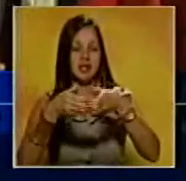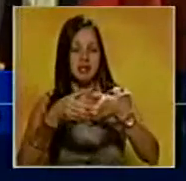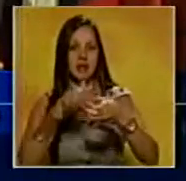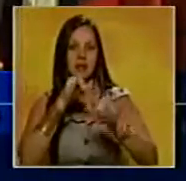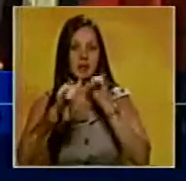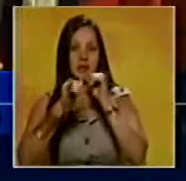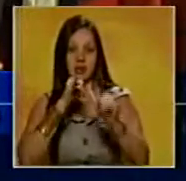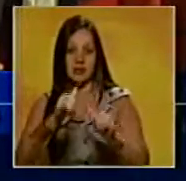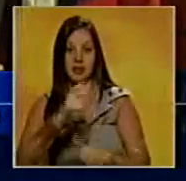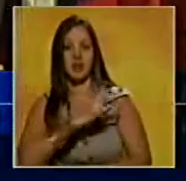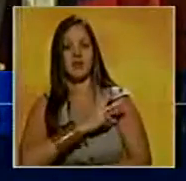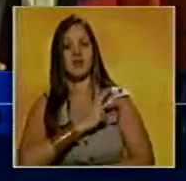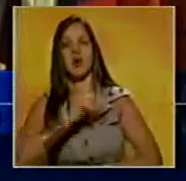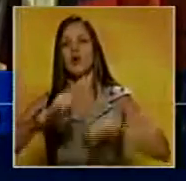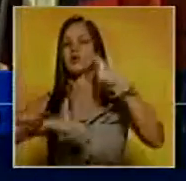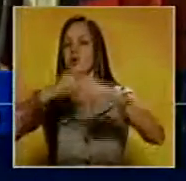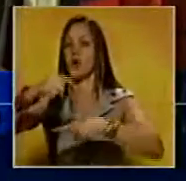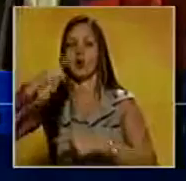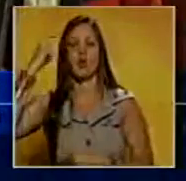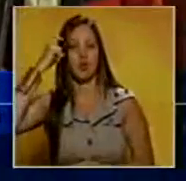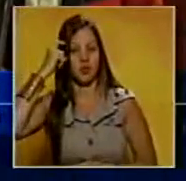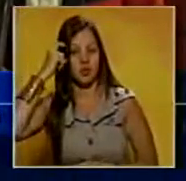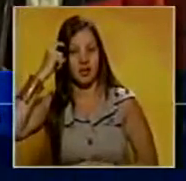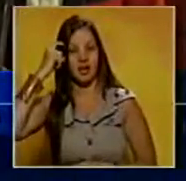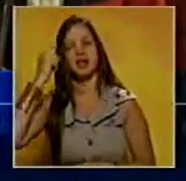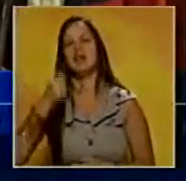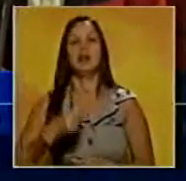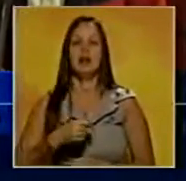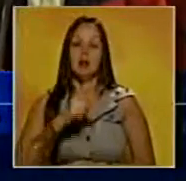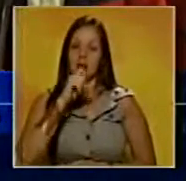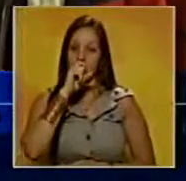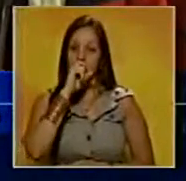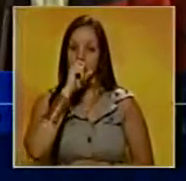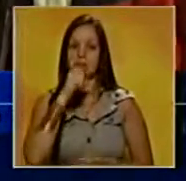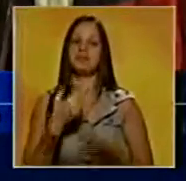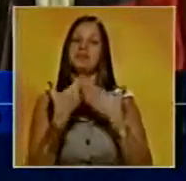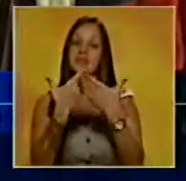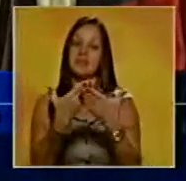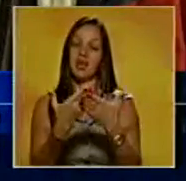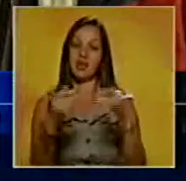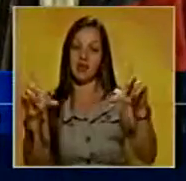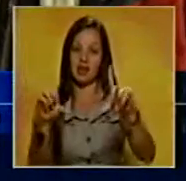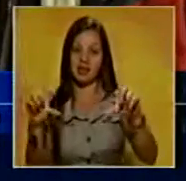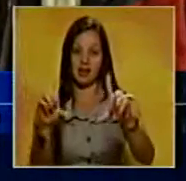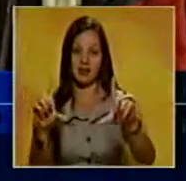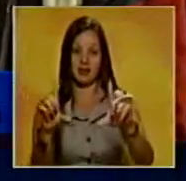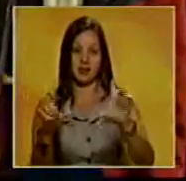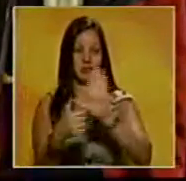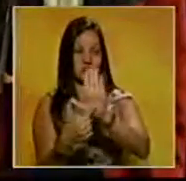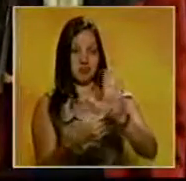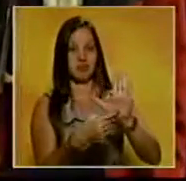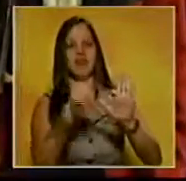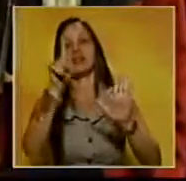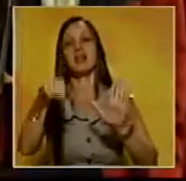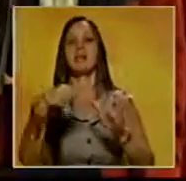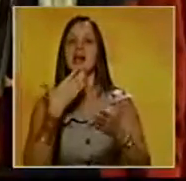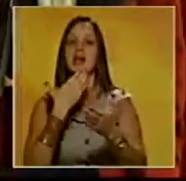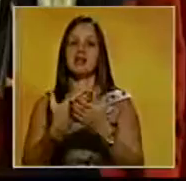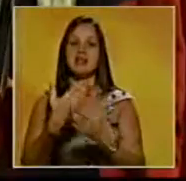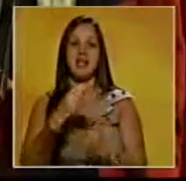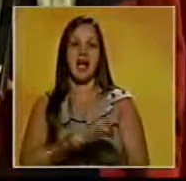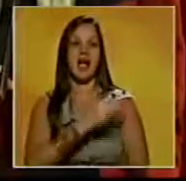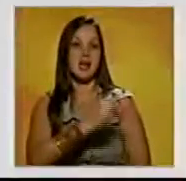Venevisión, quienes día a día transmiten las imágenes a través de la pantalla chica. Igualmente agradecer al señor